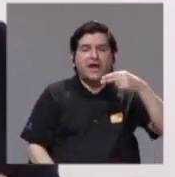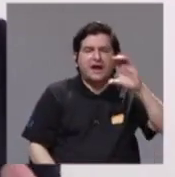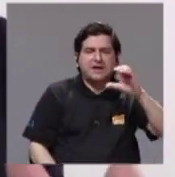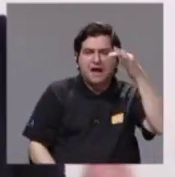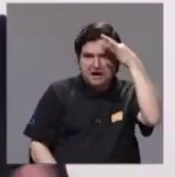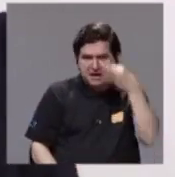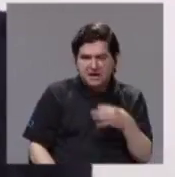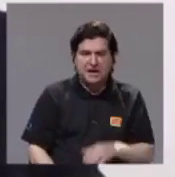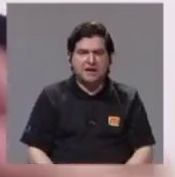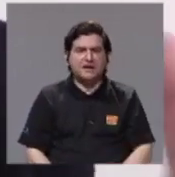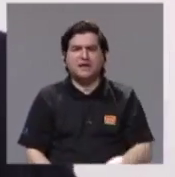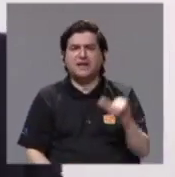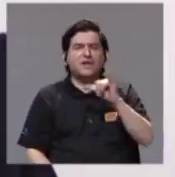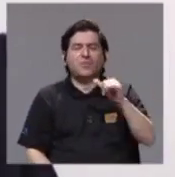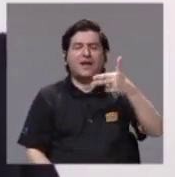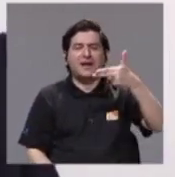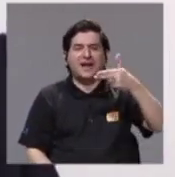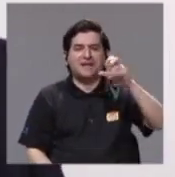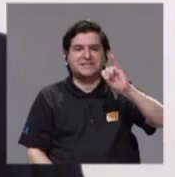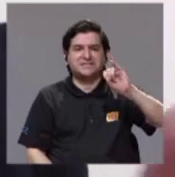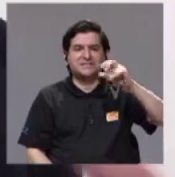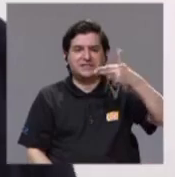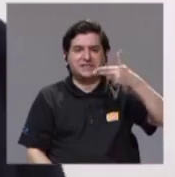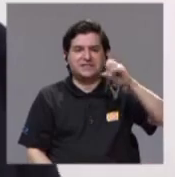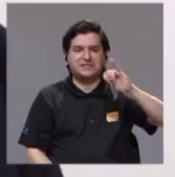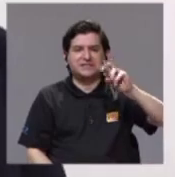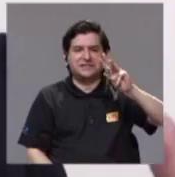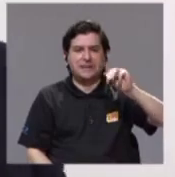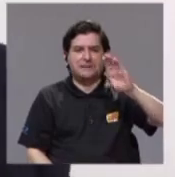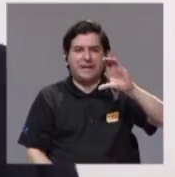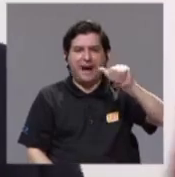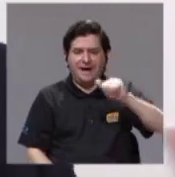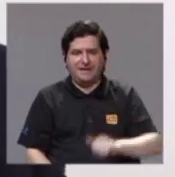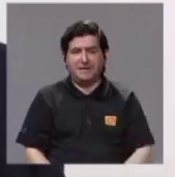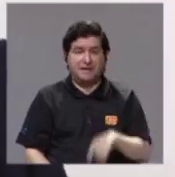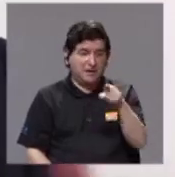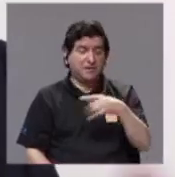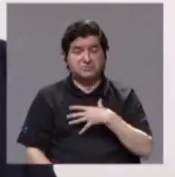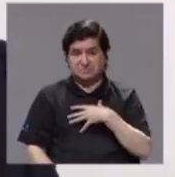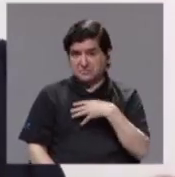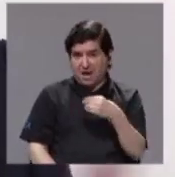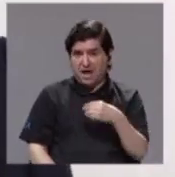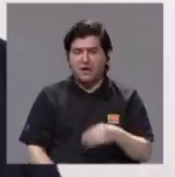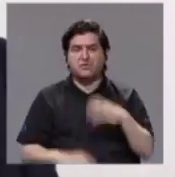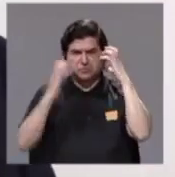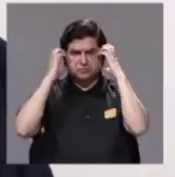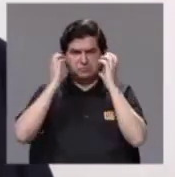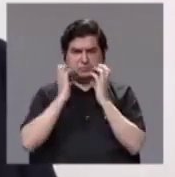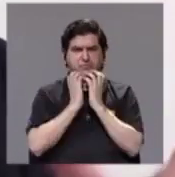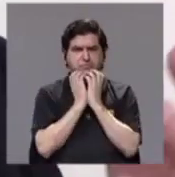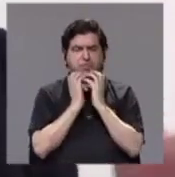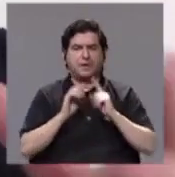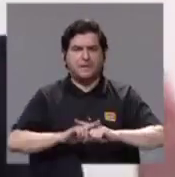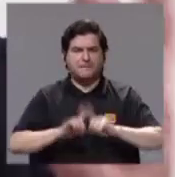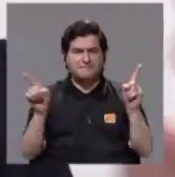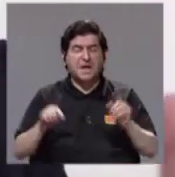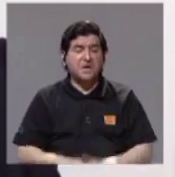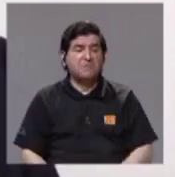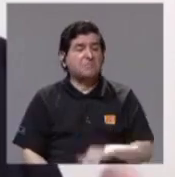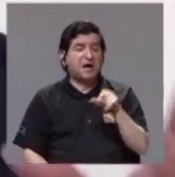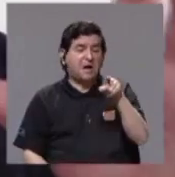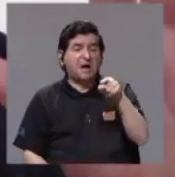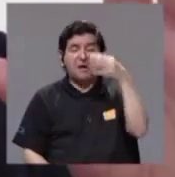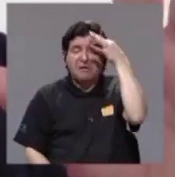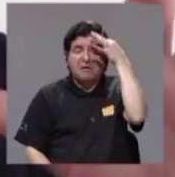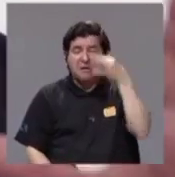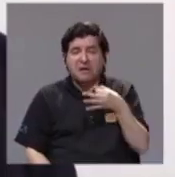Cortés como chichimecas. Eran blancos, barbados, pero eran